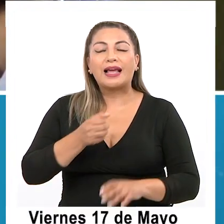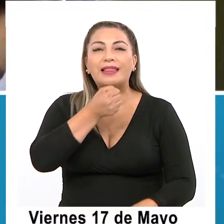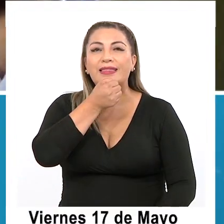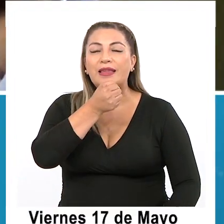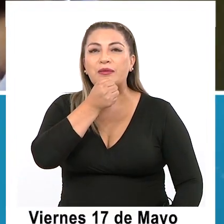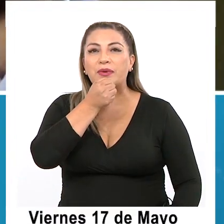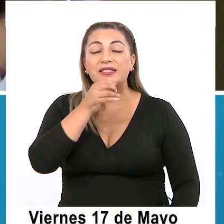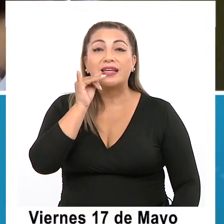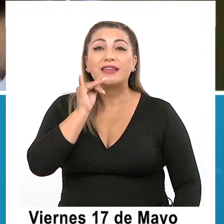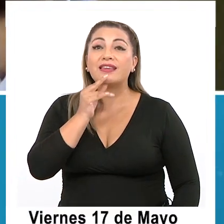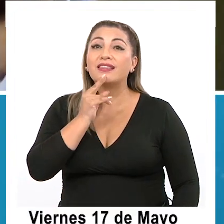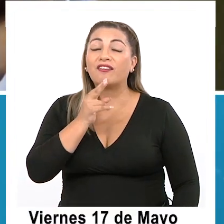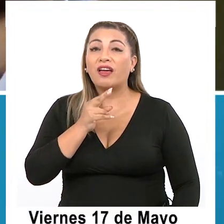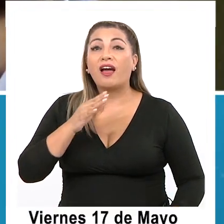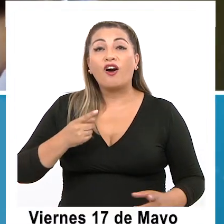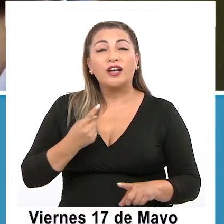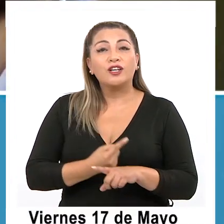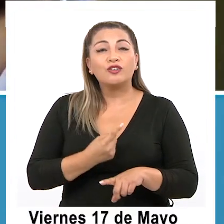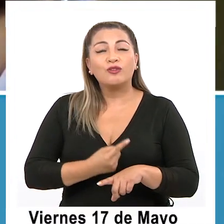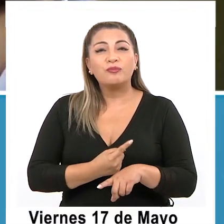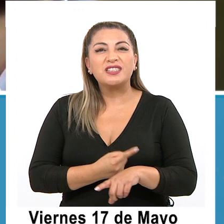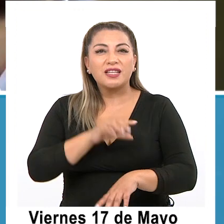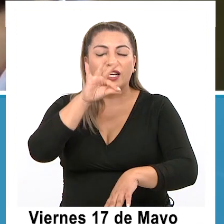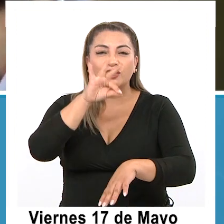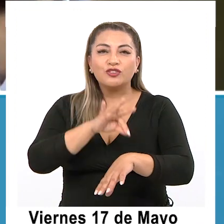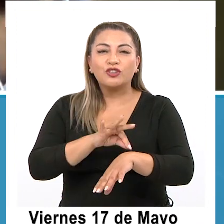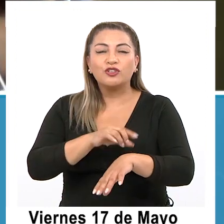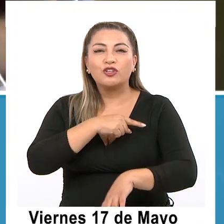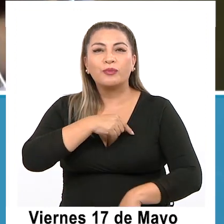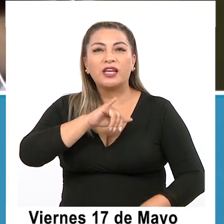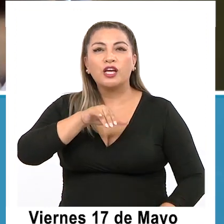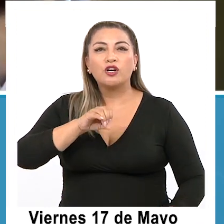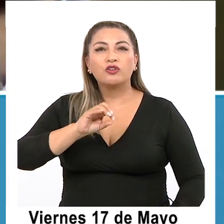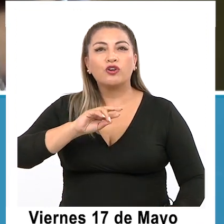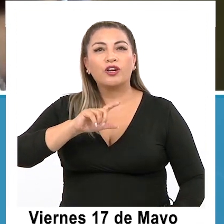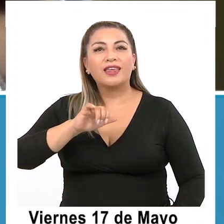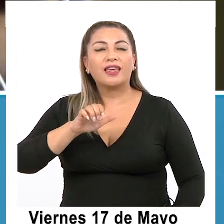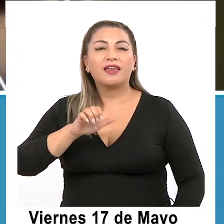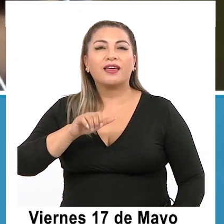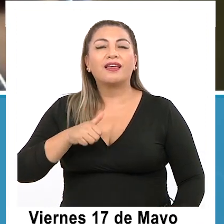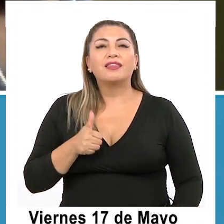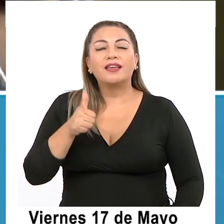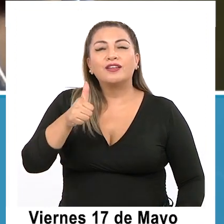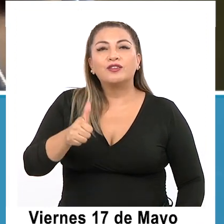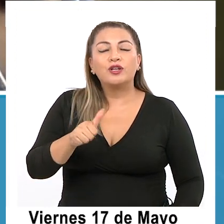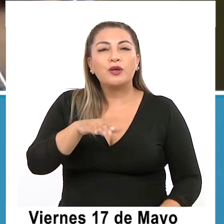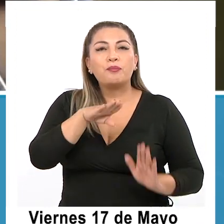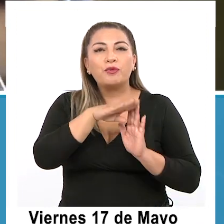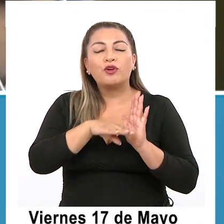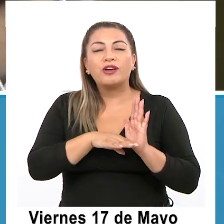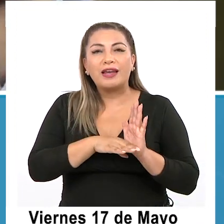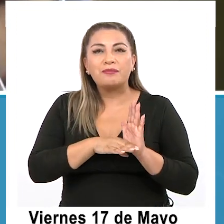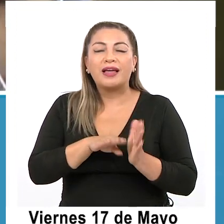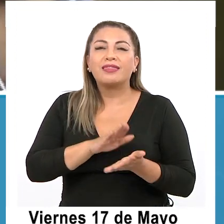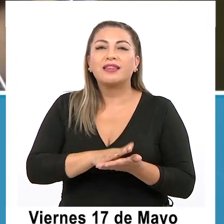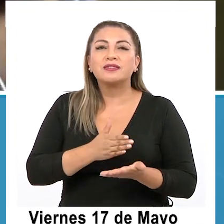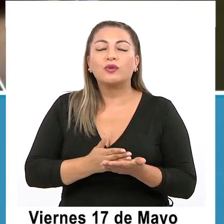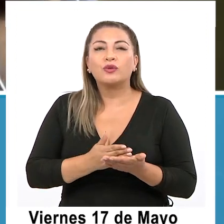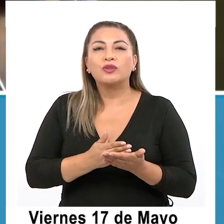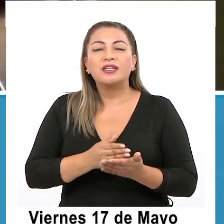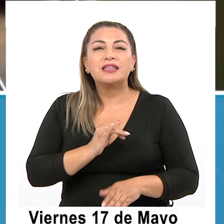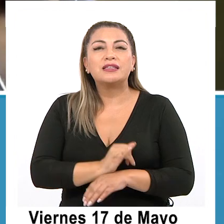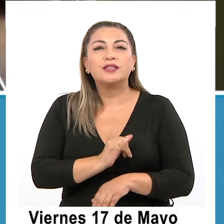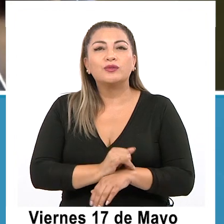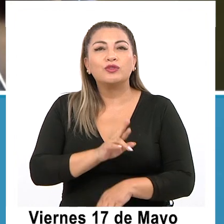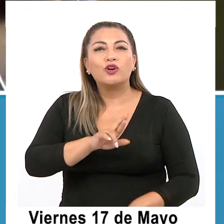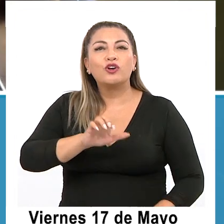Especial de prensa en Iquique Televisión. En esta oportunidad estamos con el doctor Jorge Acosta, director del programa de salud del Instituto Res